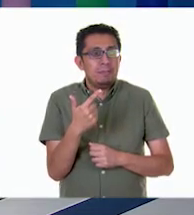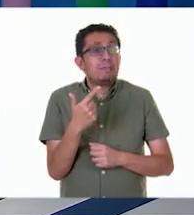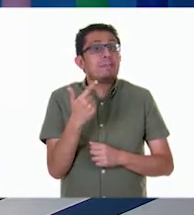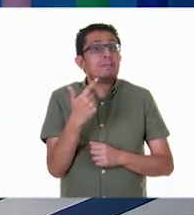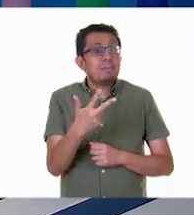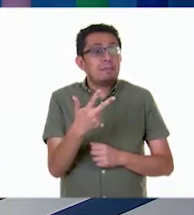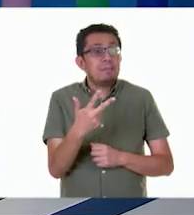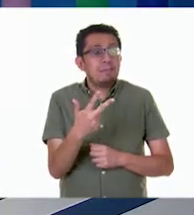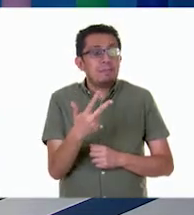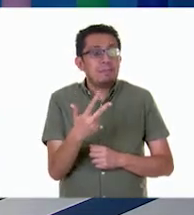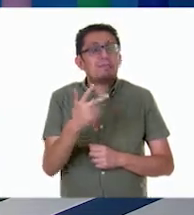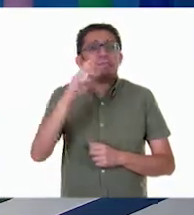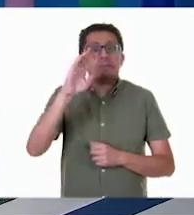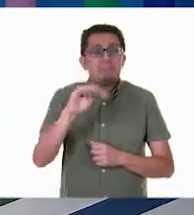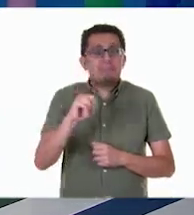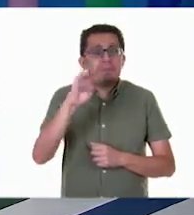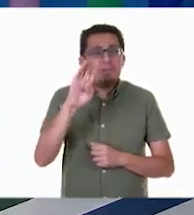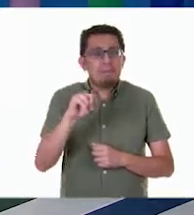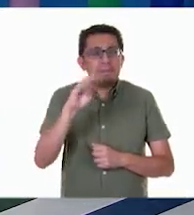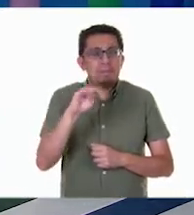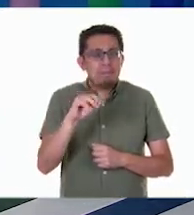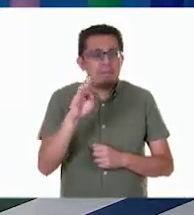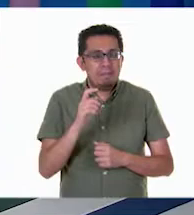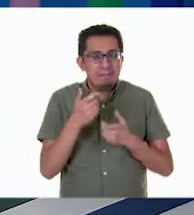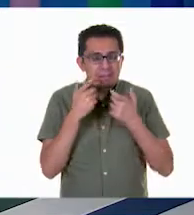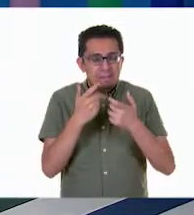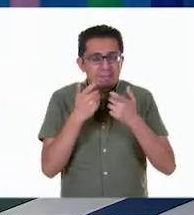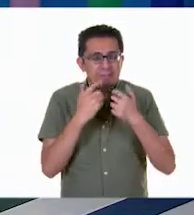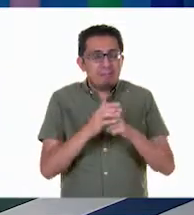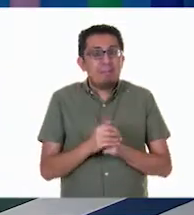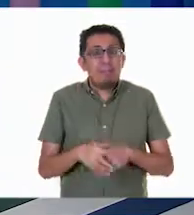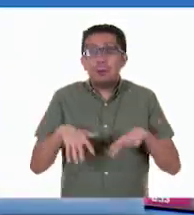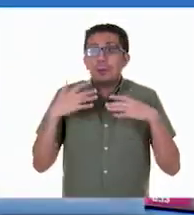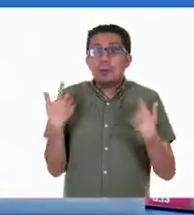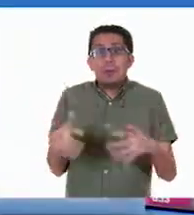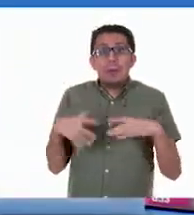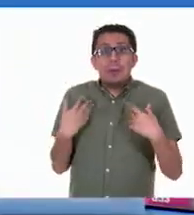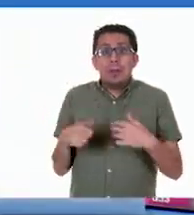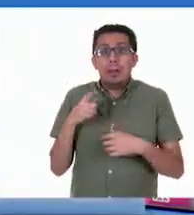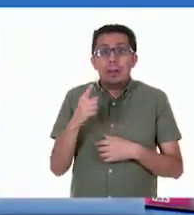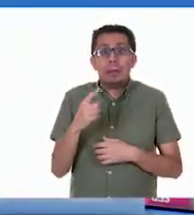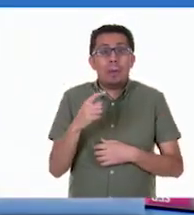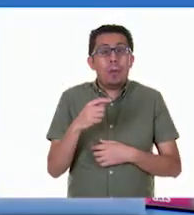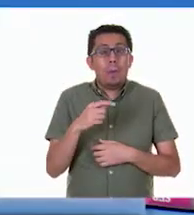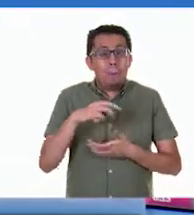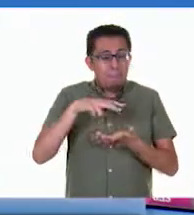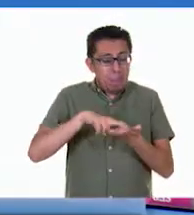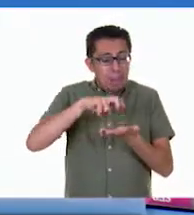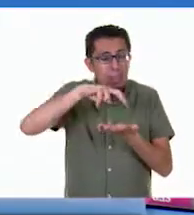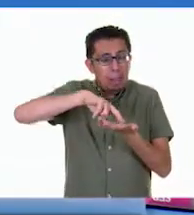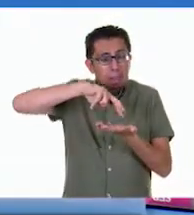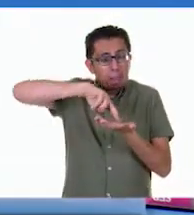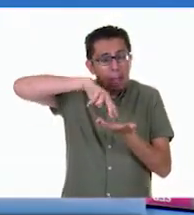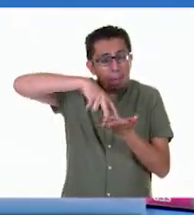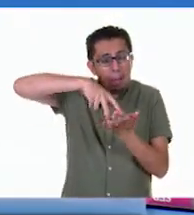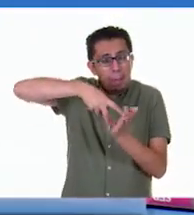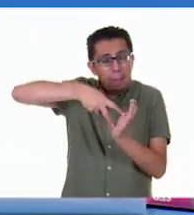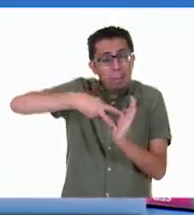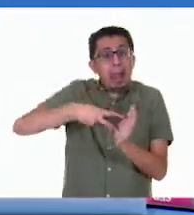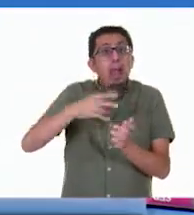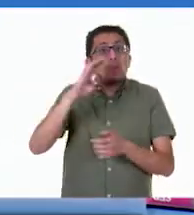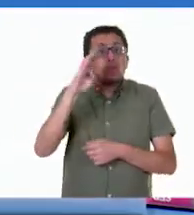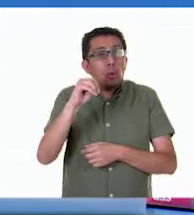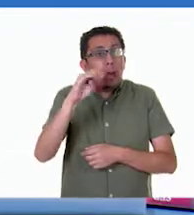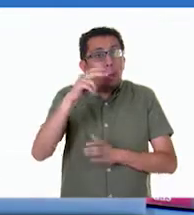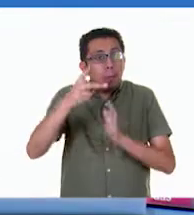1, 2, 3, 4, 5, 6, 7, 8. 9. ¡Uy, Jenny! ¡Lograste dar 9 saltos para una vuelta! ¡Hay